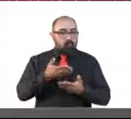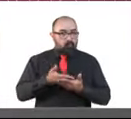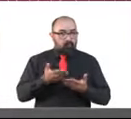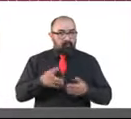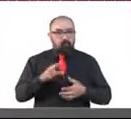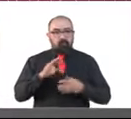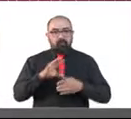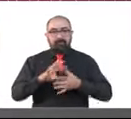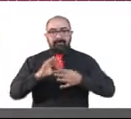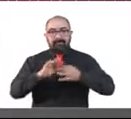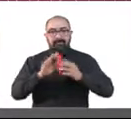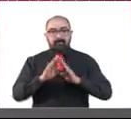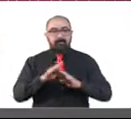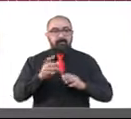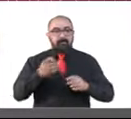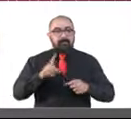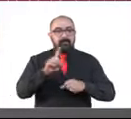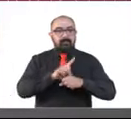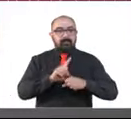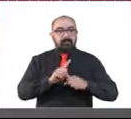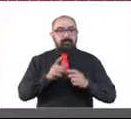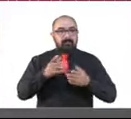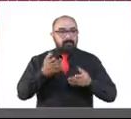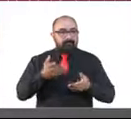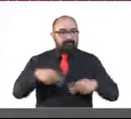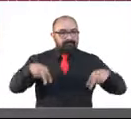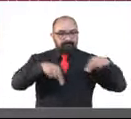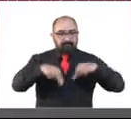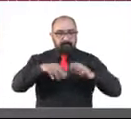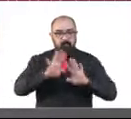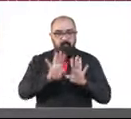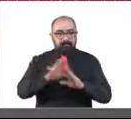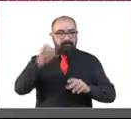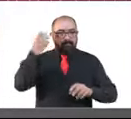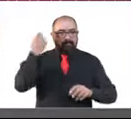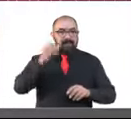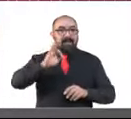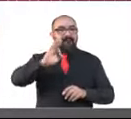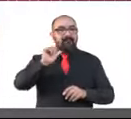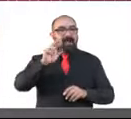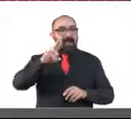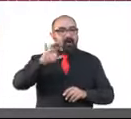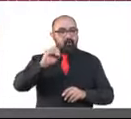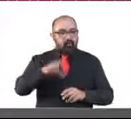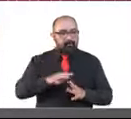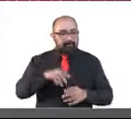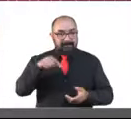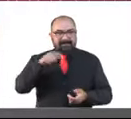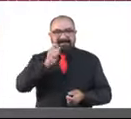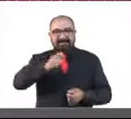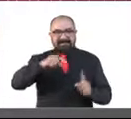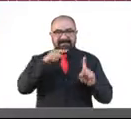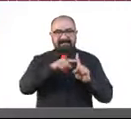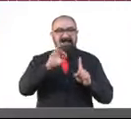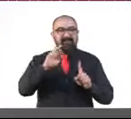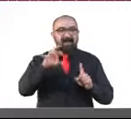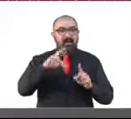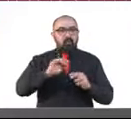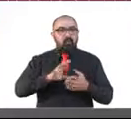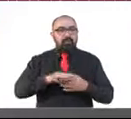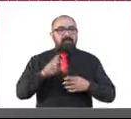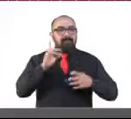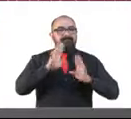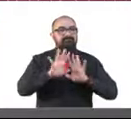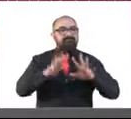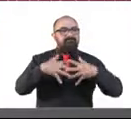por estar el día de hoy aquí en este foro en el Faro. Este Faro es una